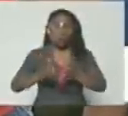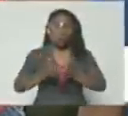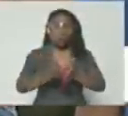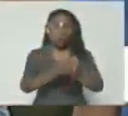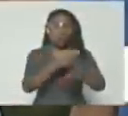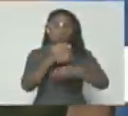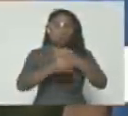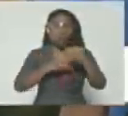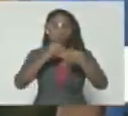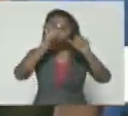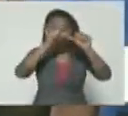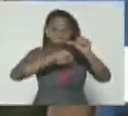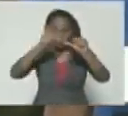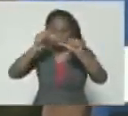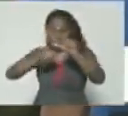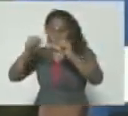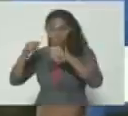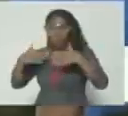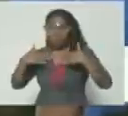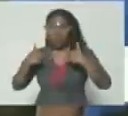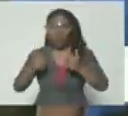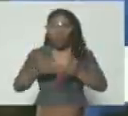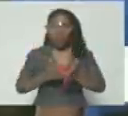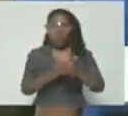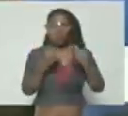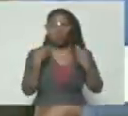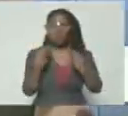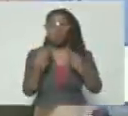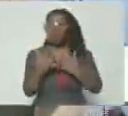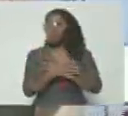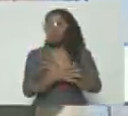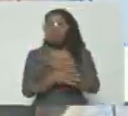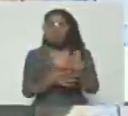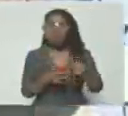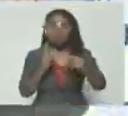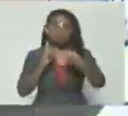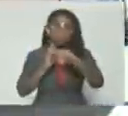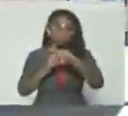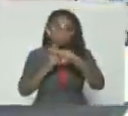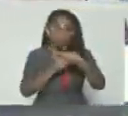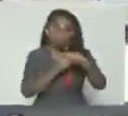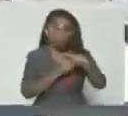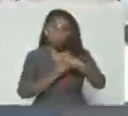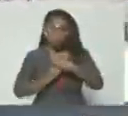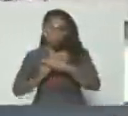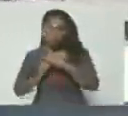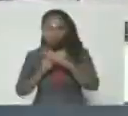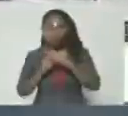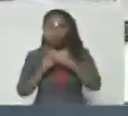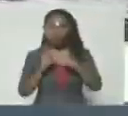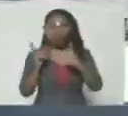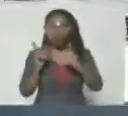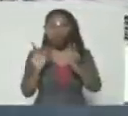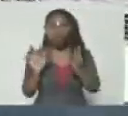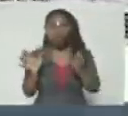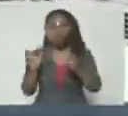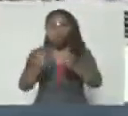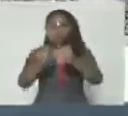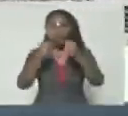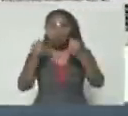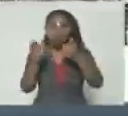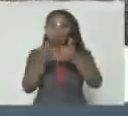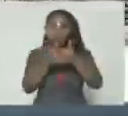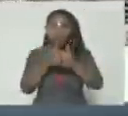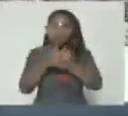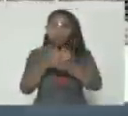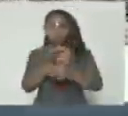hace una inspección sanitaria al barco. ¿Para qué? Para detectar si los corrales están en perfectas